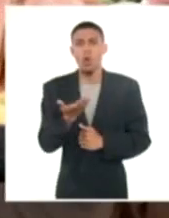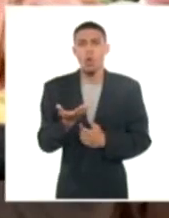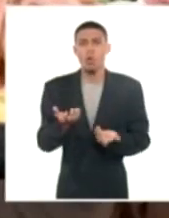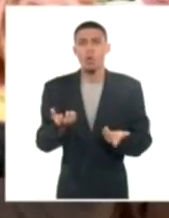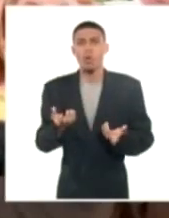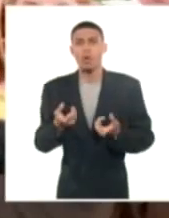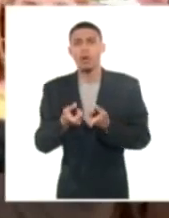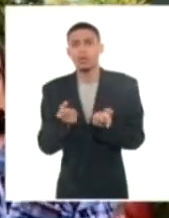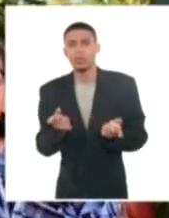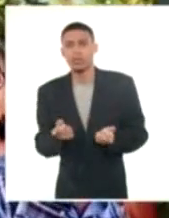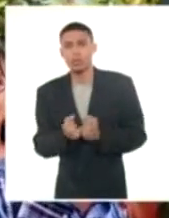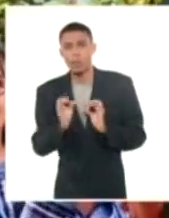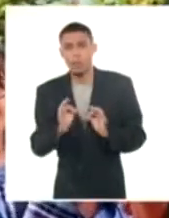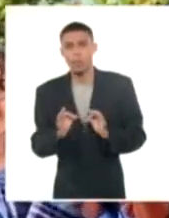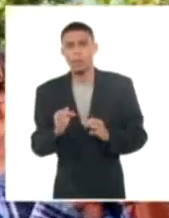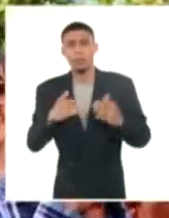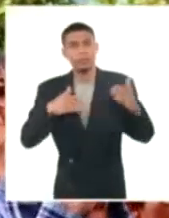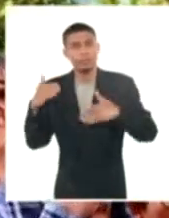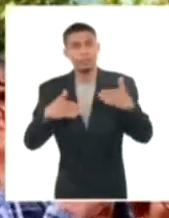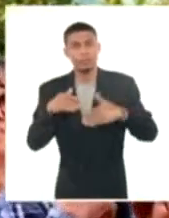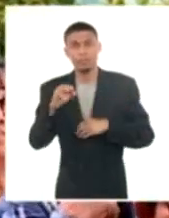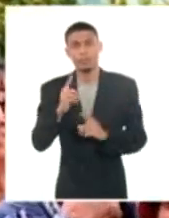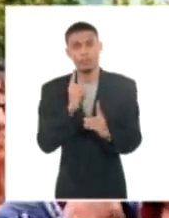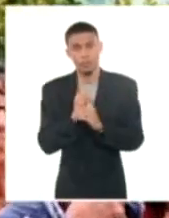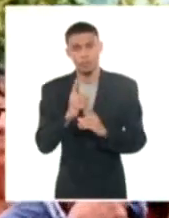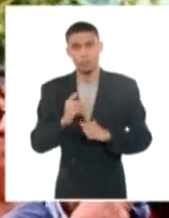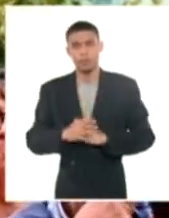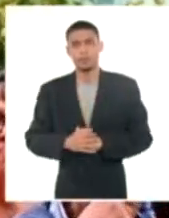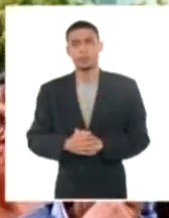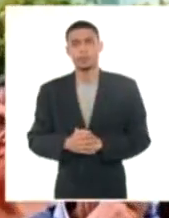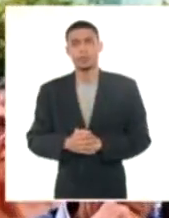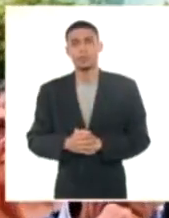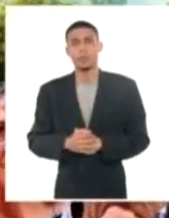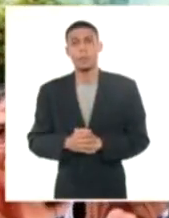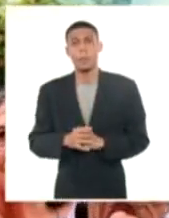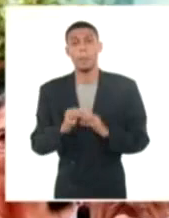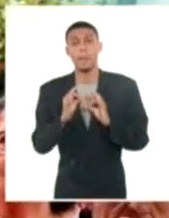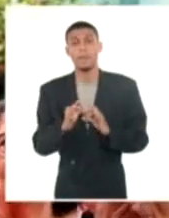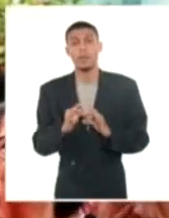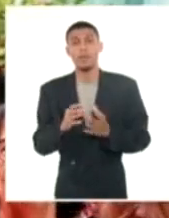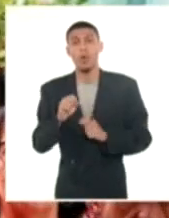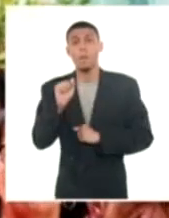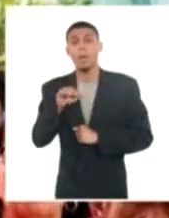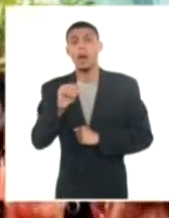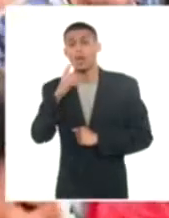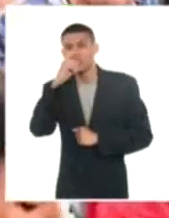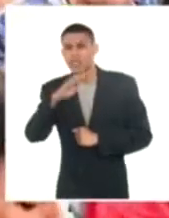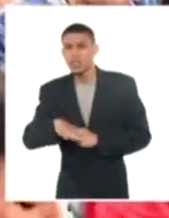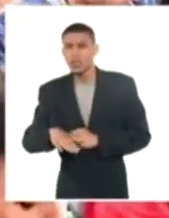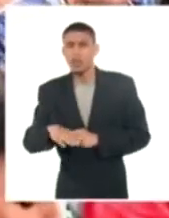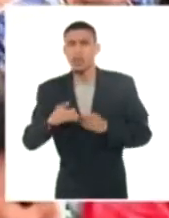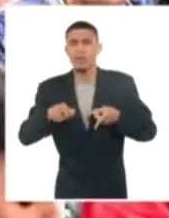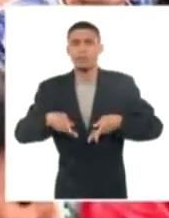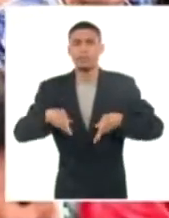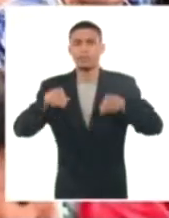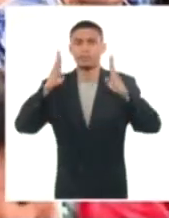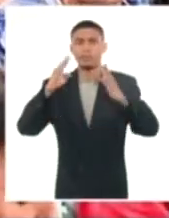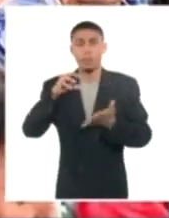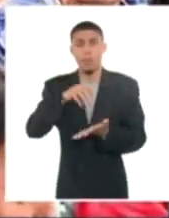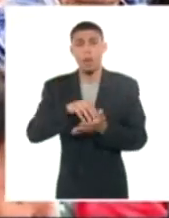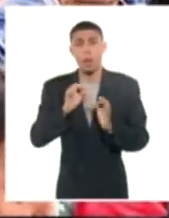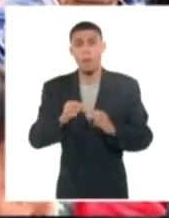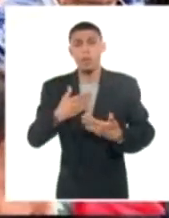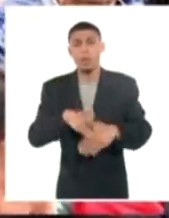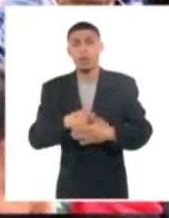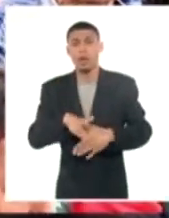fueron planteados por los participantes en el encuentro. Tal fue el caso del Parque Infantil José Martí o el edificio ubicado en la intersección de las